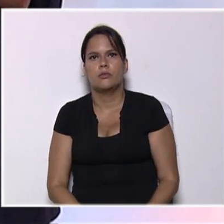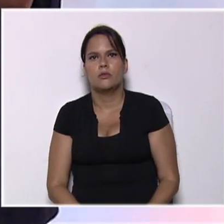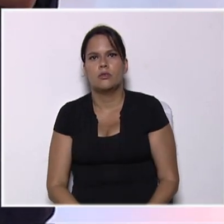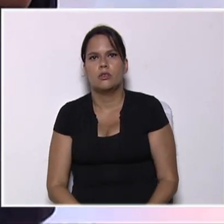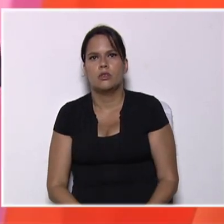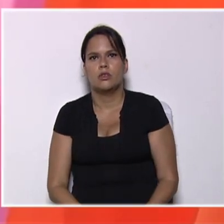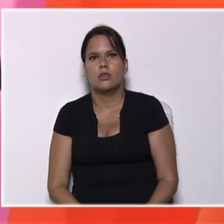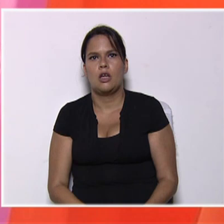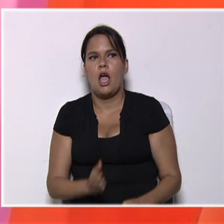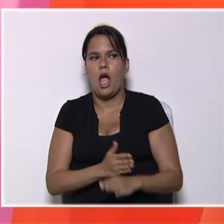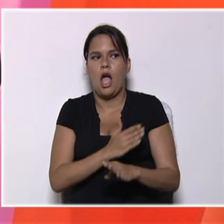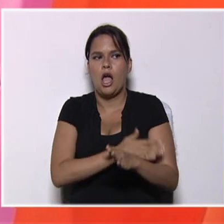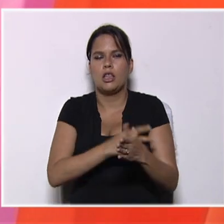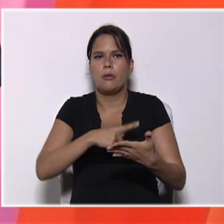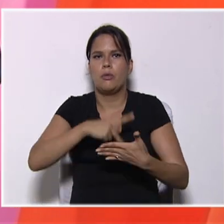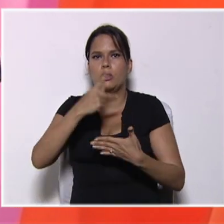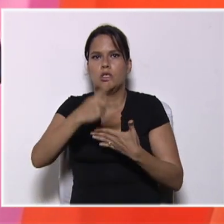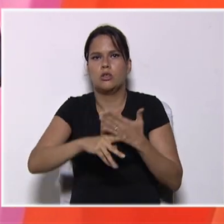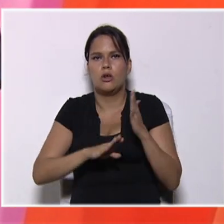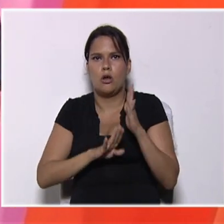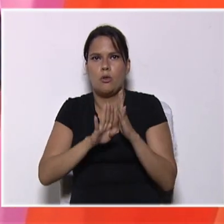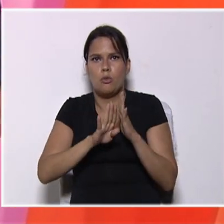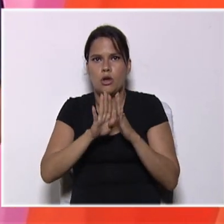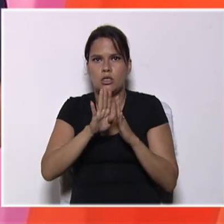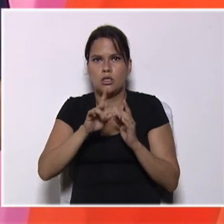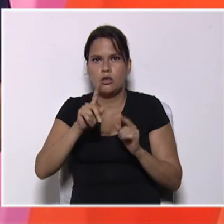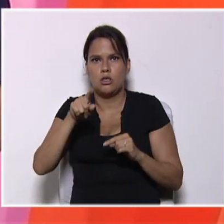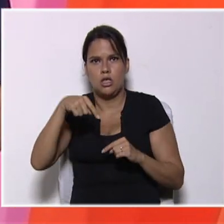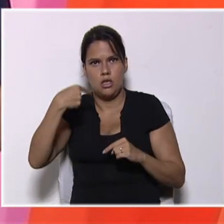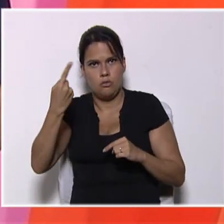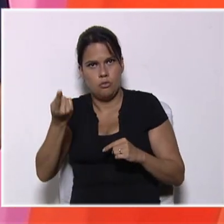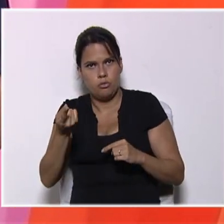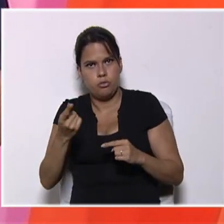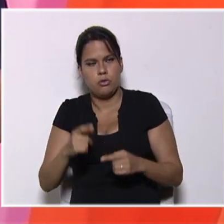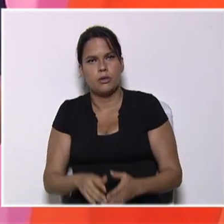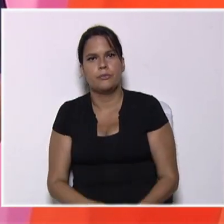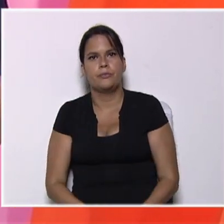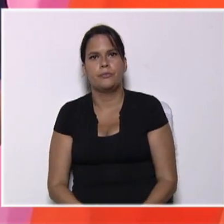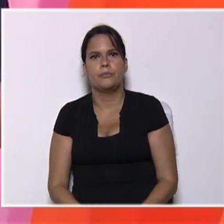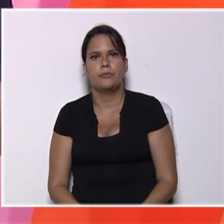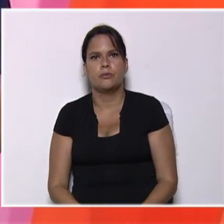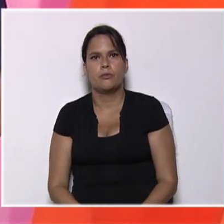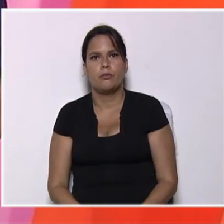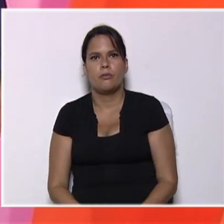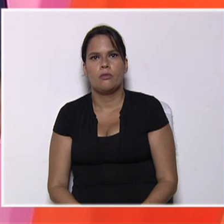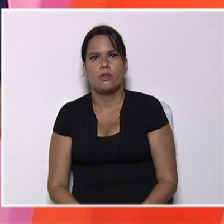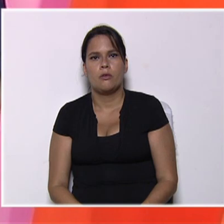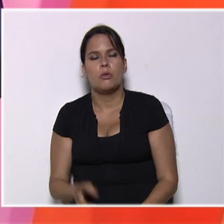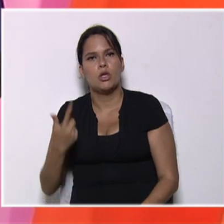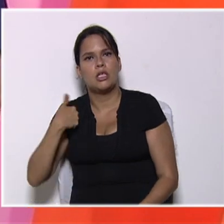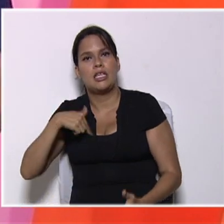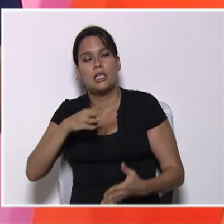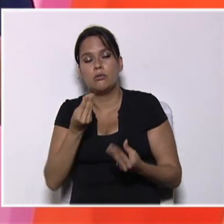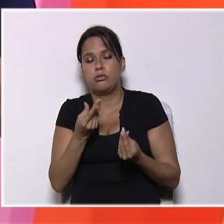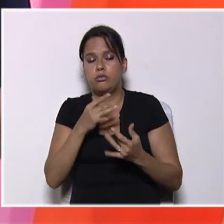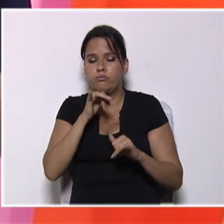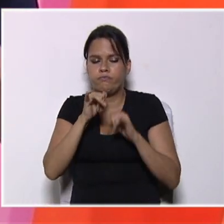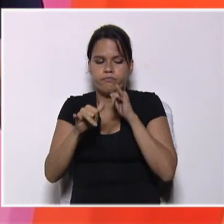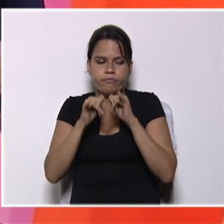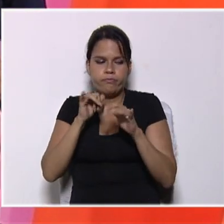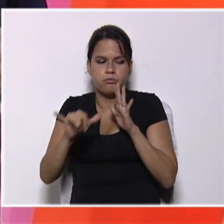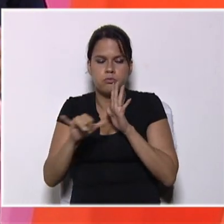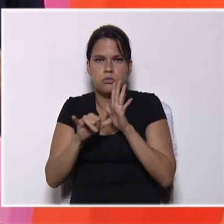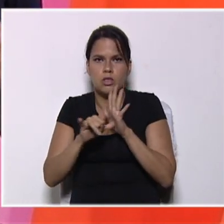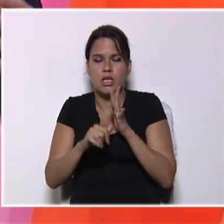unos anteproyectos que los vamos a desarrollar con gusto en el segundo momento, con el favor de Dios. Pero tienen que entonces tener alguna información a la mano y qué